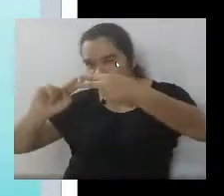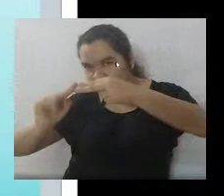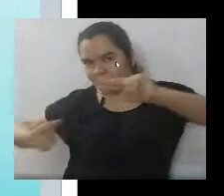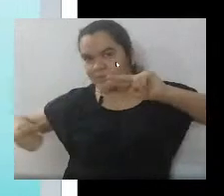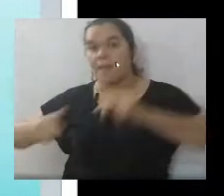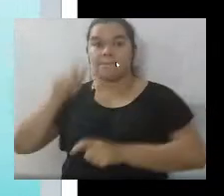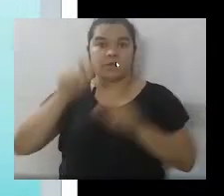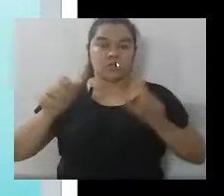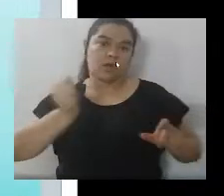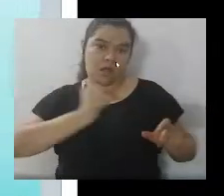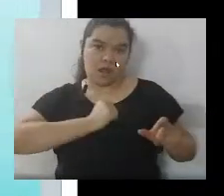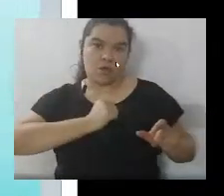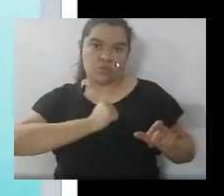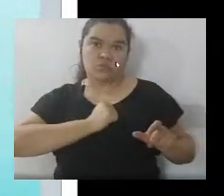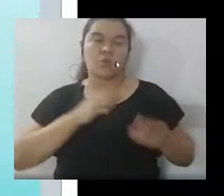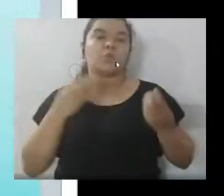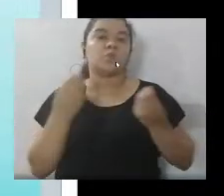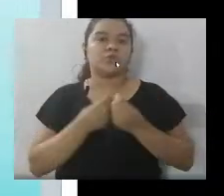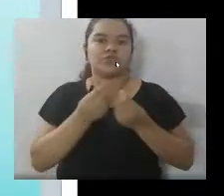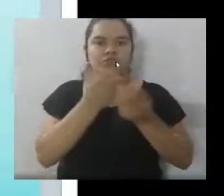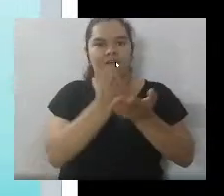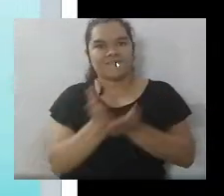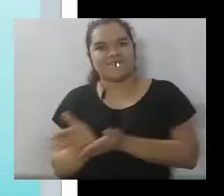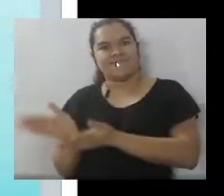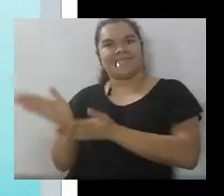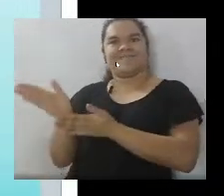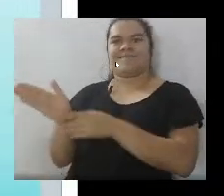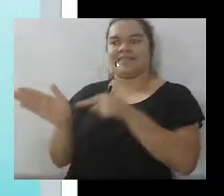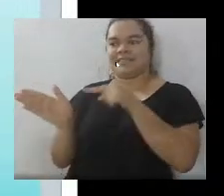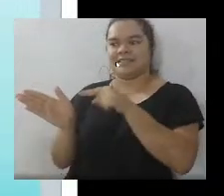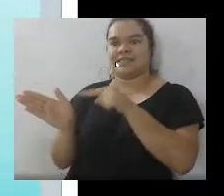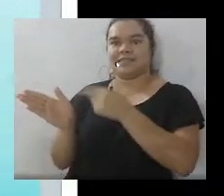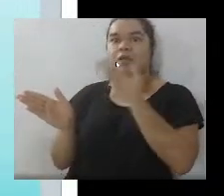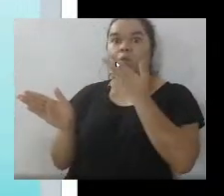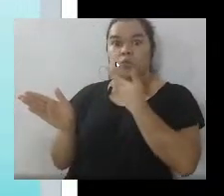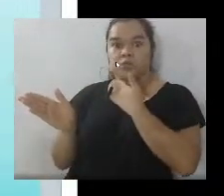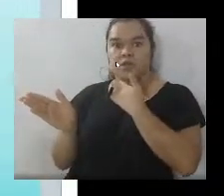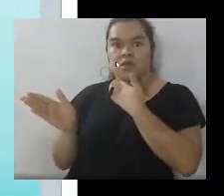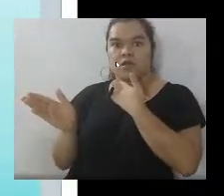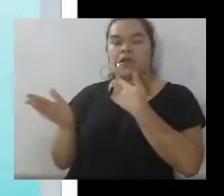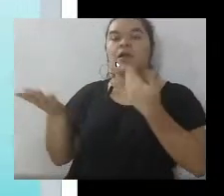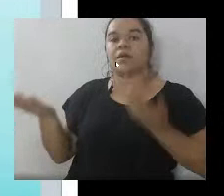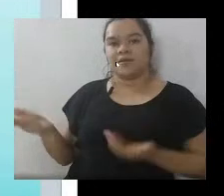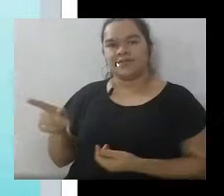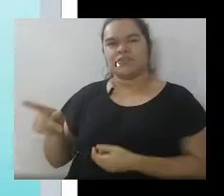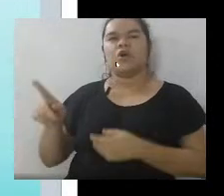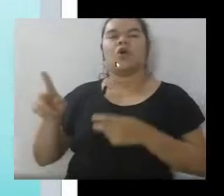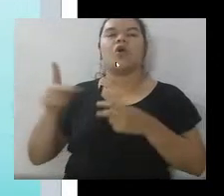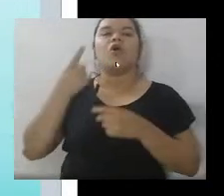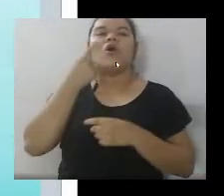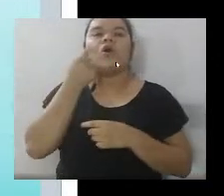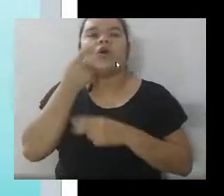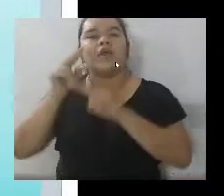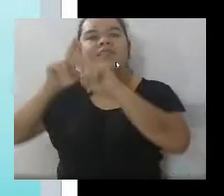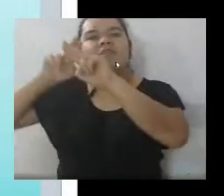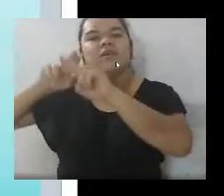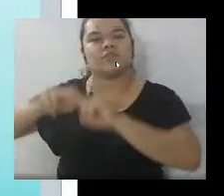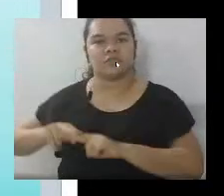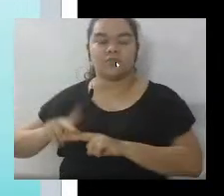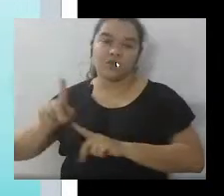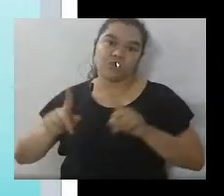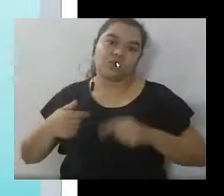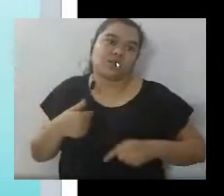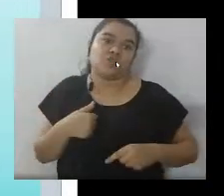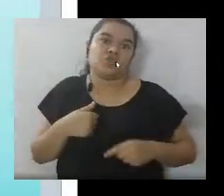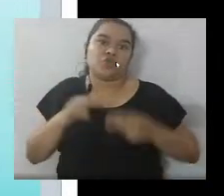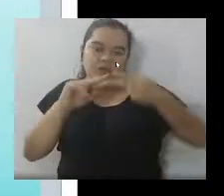estudiantes eligen nuestra carrera porque les interesa esta parte, y esta parte relacionada al diagnóstico, porque acá ustedes me pueden decir, bueno, puedo